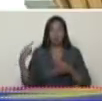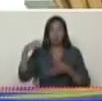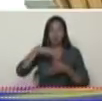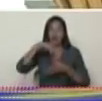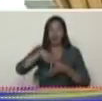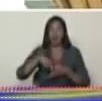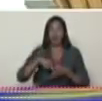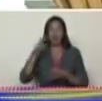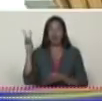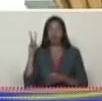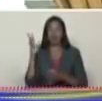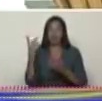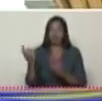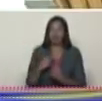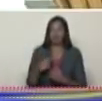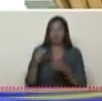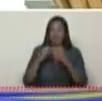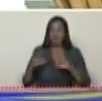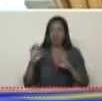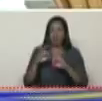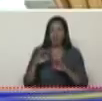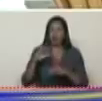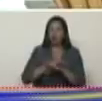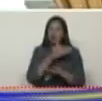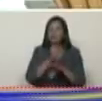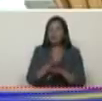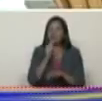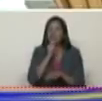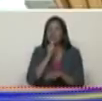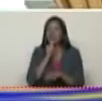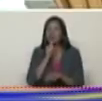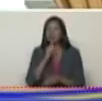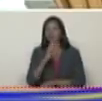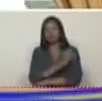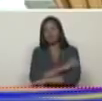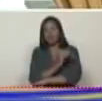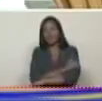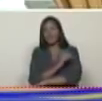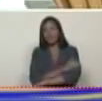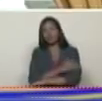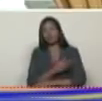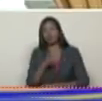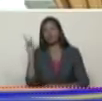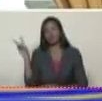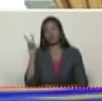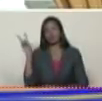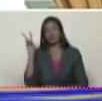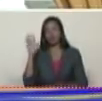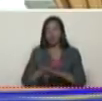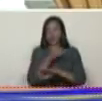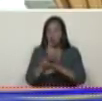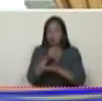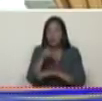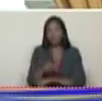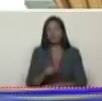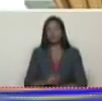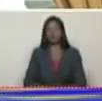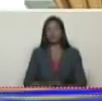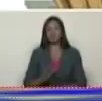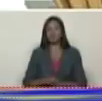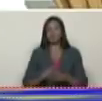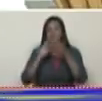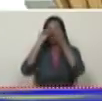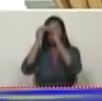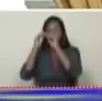un tornillo. ¿Por culpa de quién? De la derecha venezolana, de la oposición venezolana, que maquinó